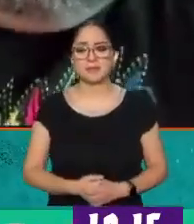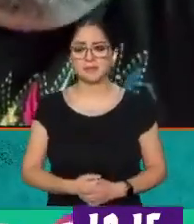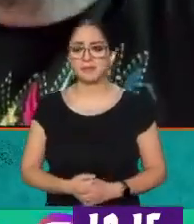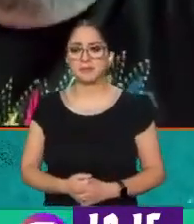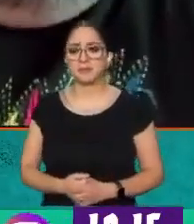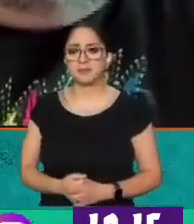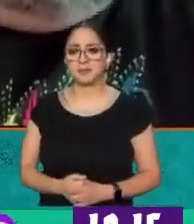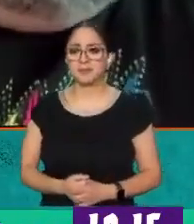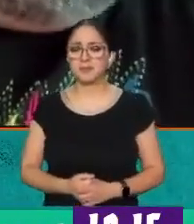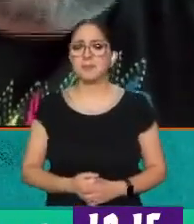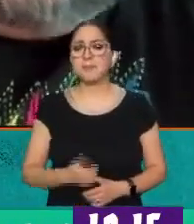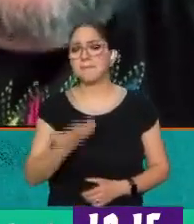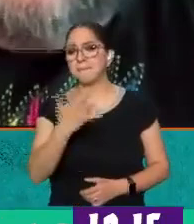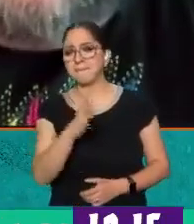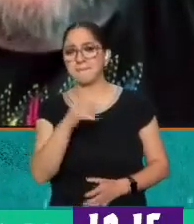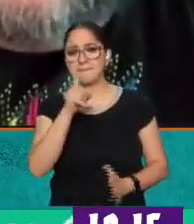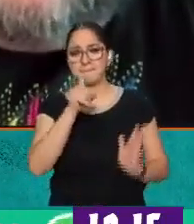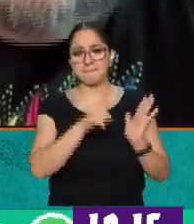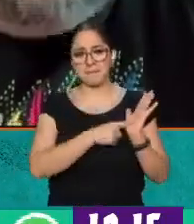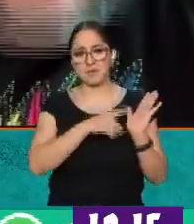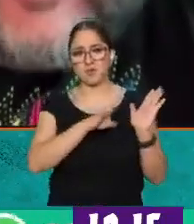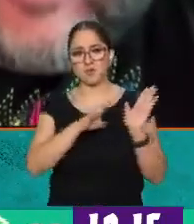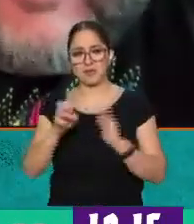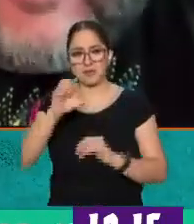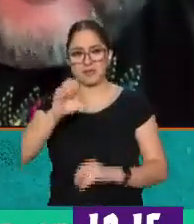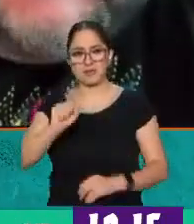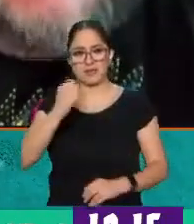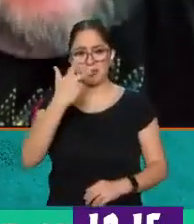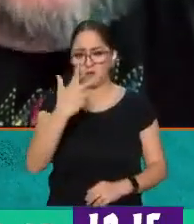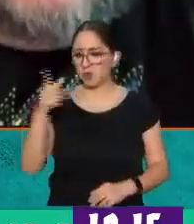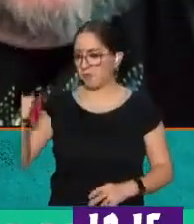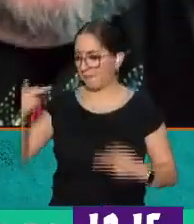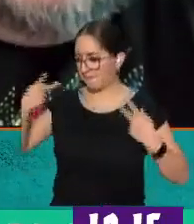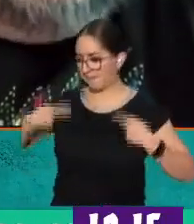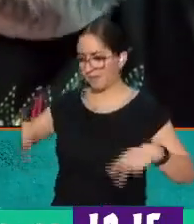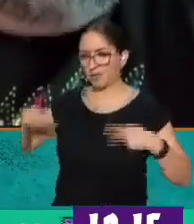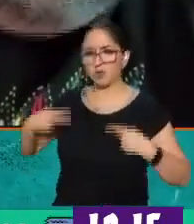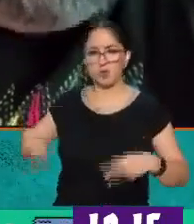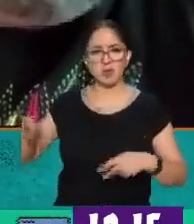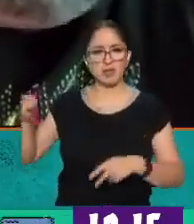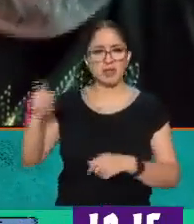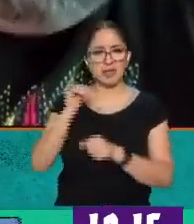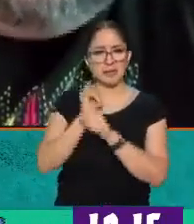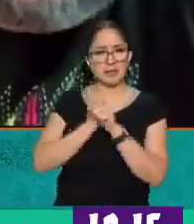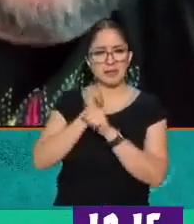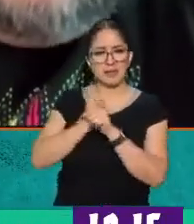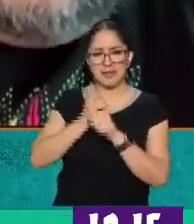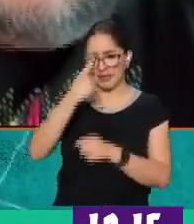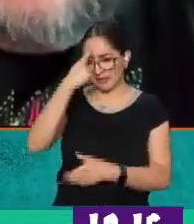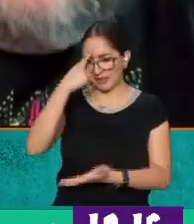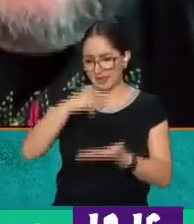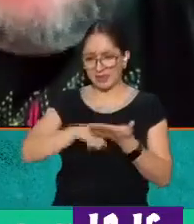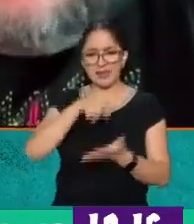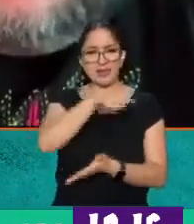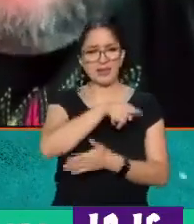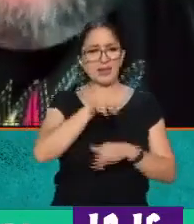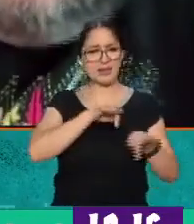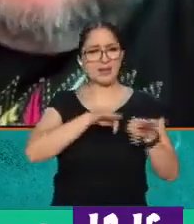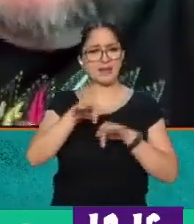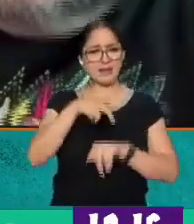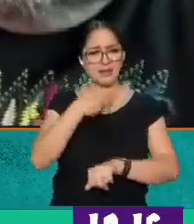asunto. Para 1968, un investigador también, me parece que era... Trabajaba en Estados Unidos, creo que era de origen